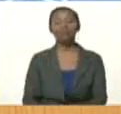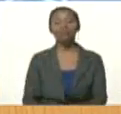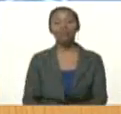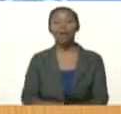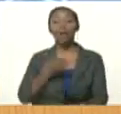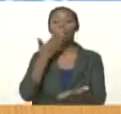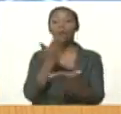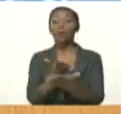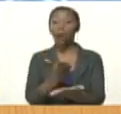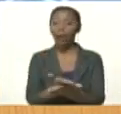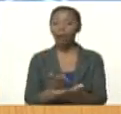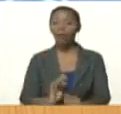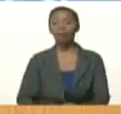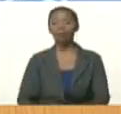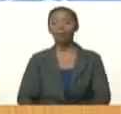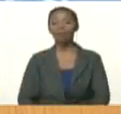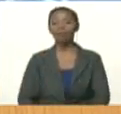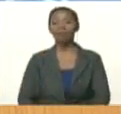propuestas,